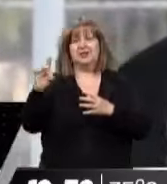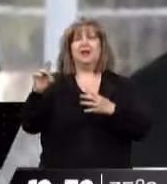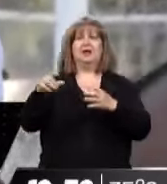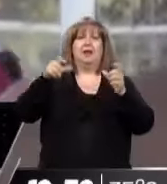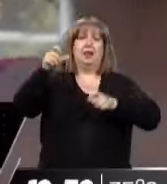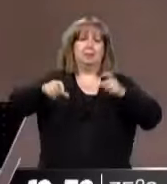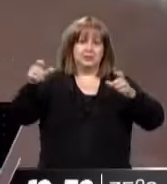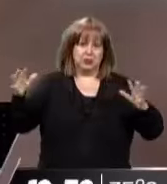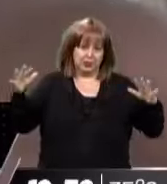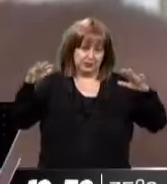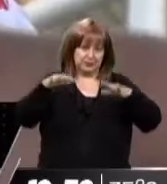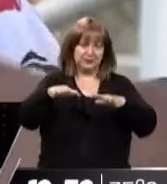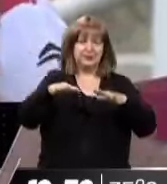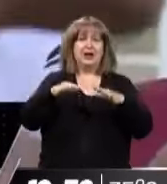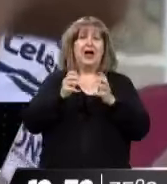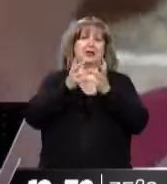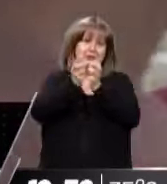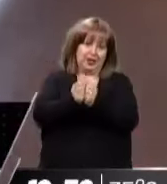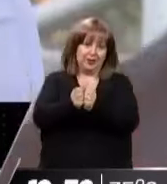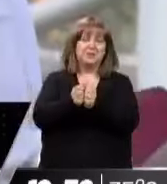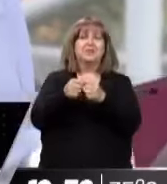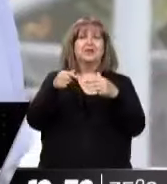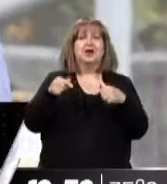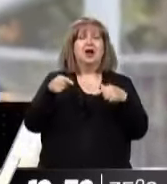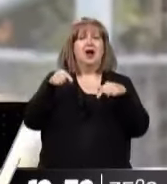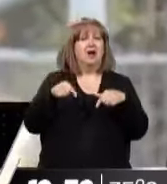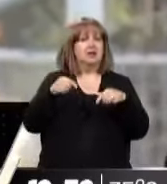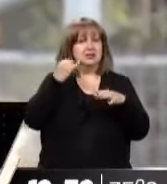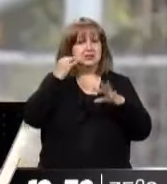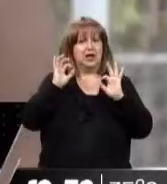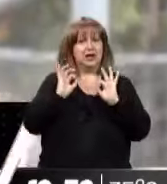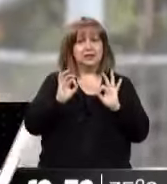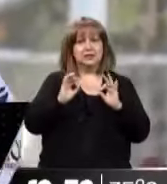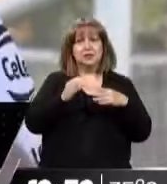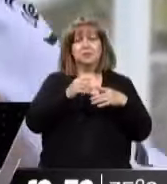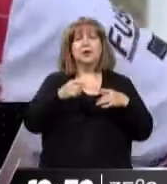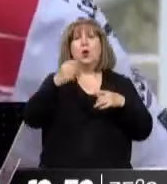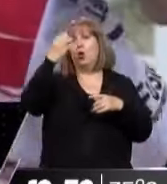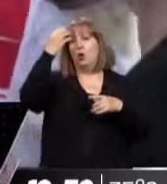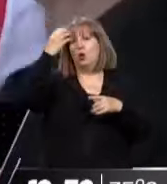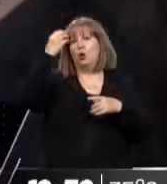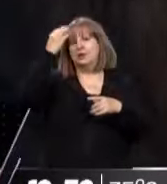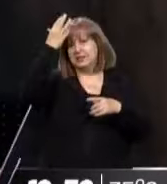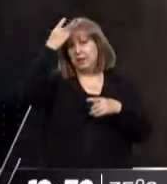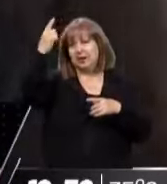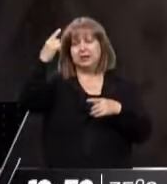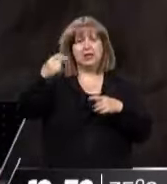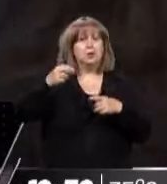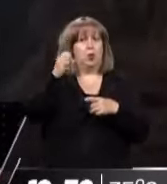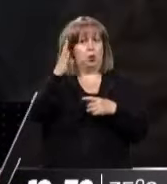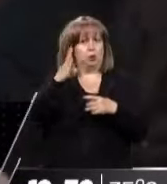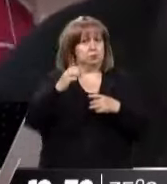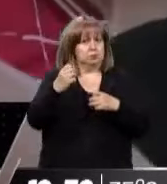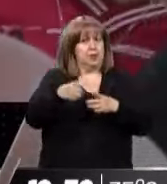a la mejor forma y volcarlo dentro del campo y bueno hoy está todo alineado un club grande como San Martín con la historia que tiene realmente demostramos